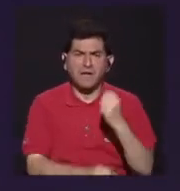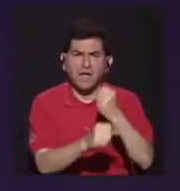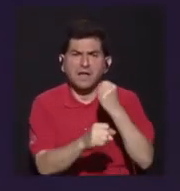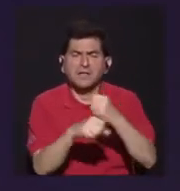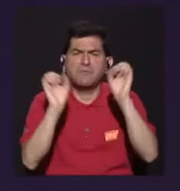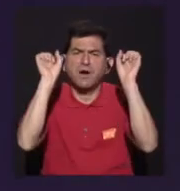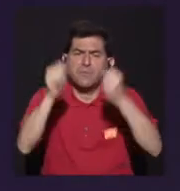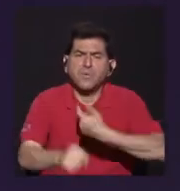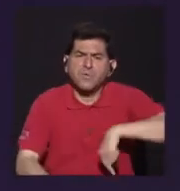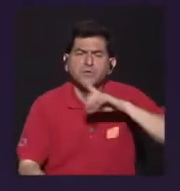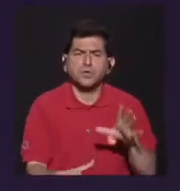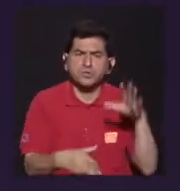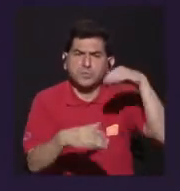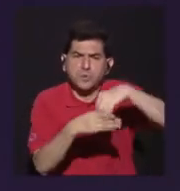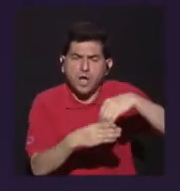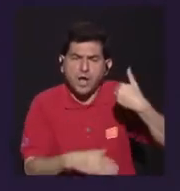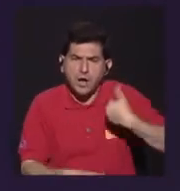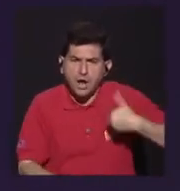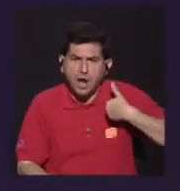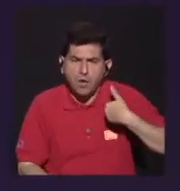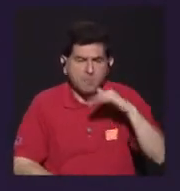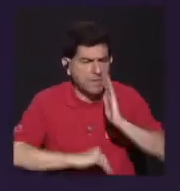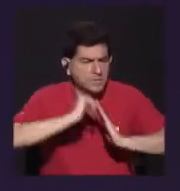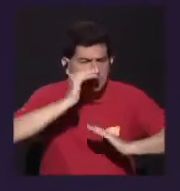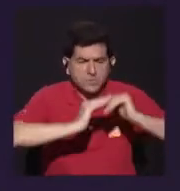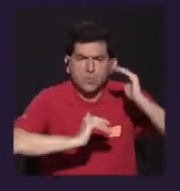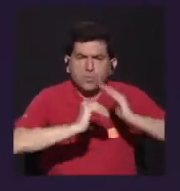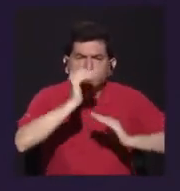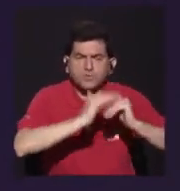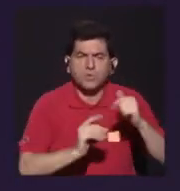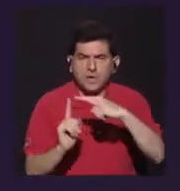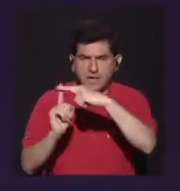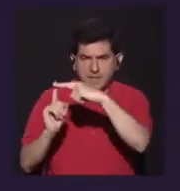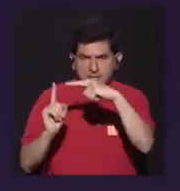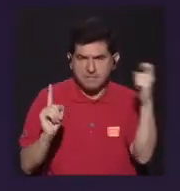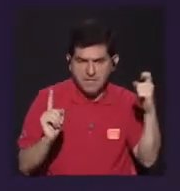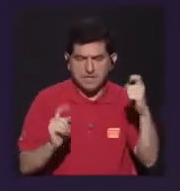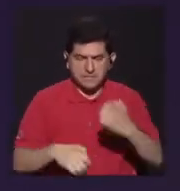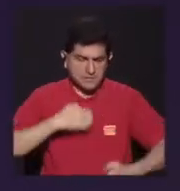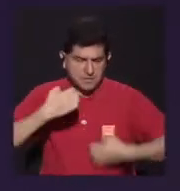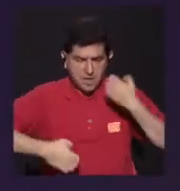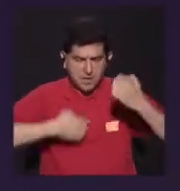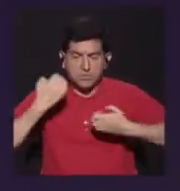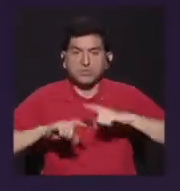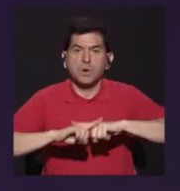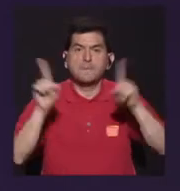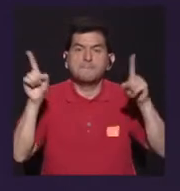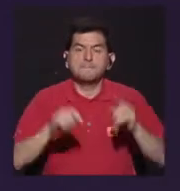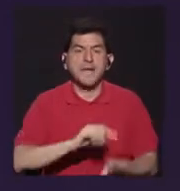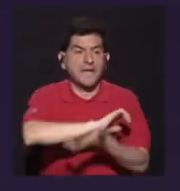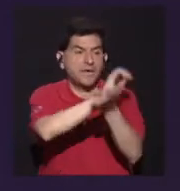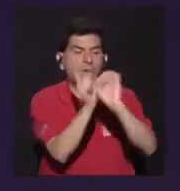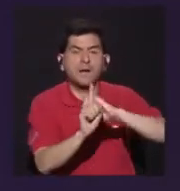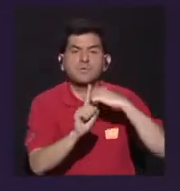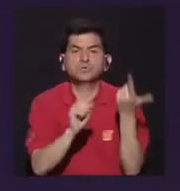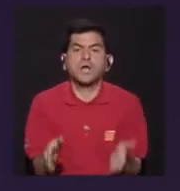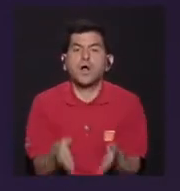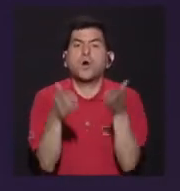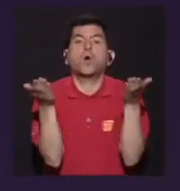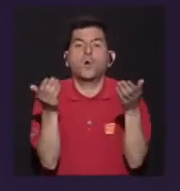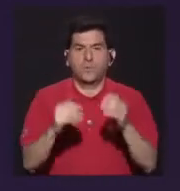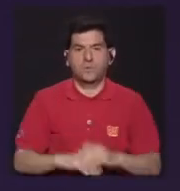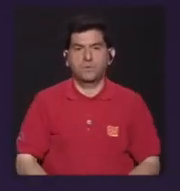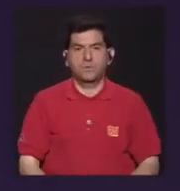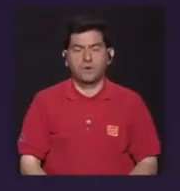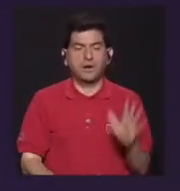este podríamos involucrar a hombres en esta construcción, por lo menos desde la parte emocional, pero ¿cómo haríamos un cambio social? Y yo creo que